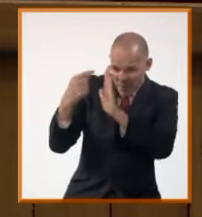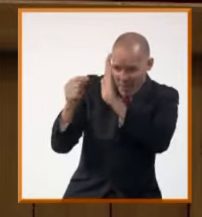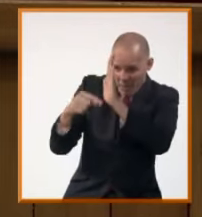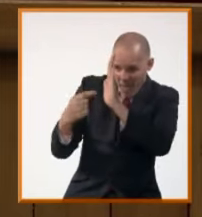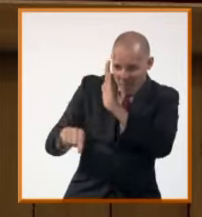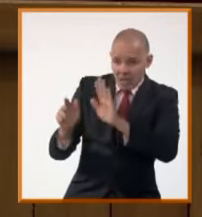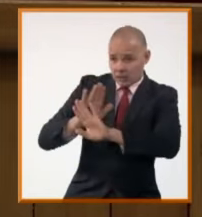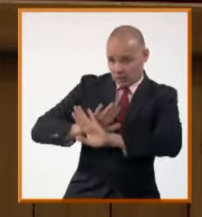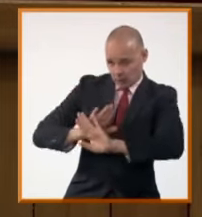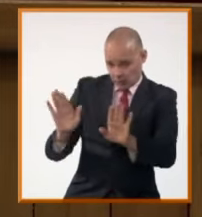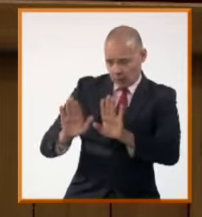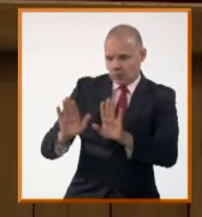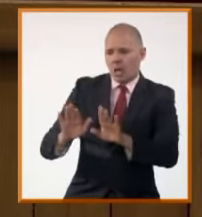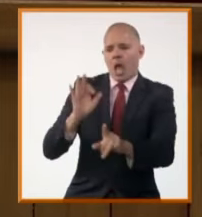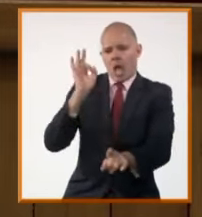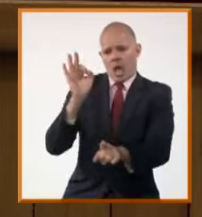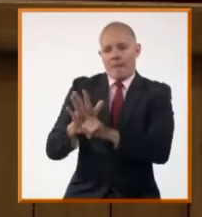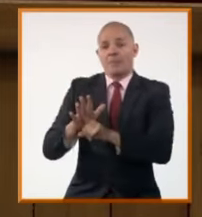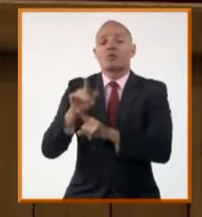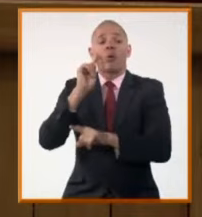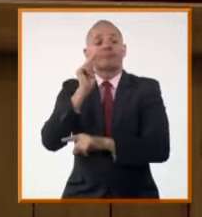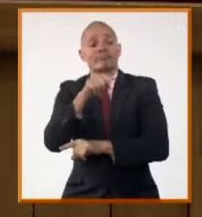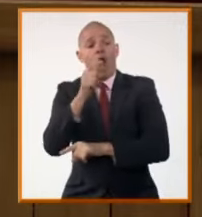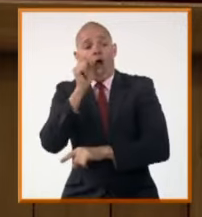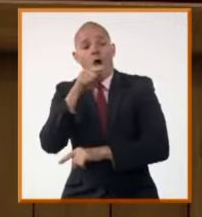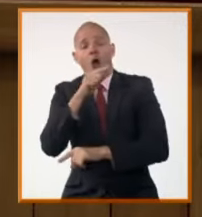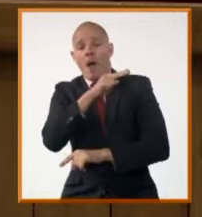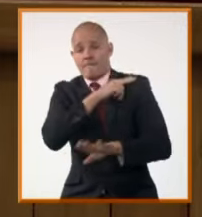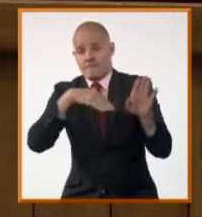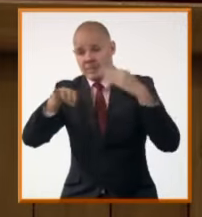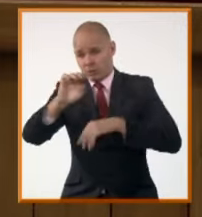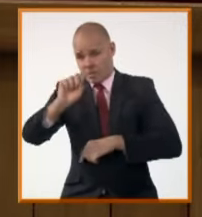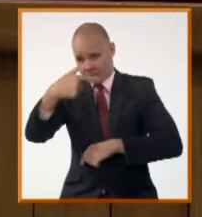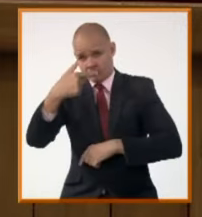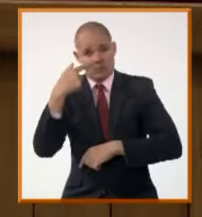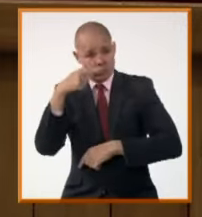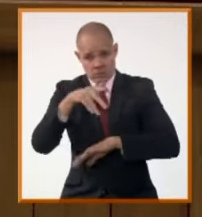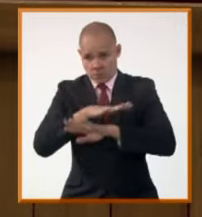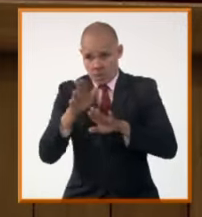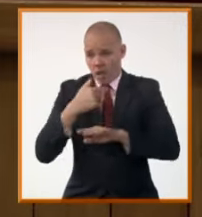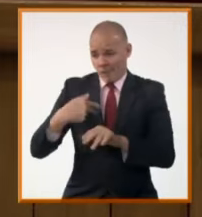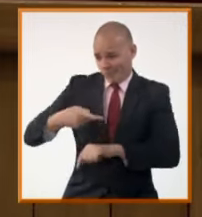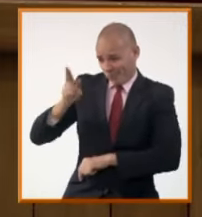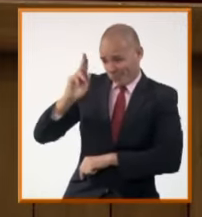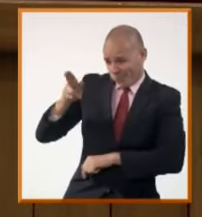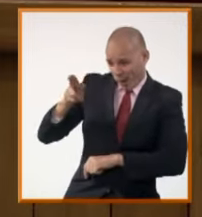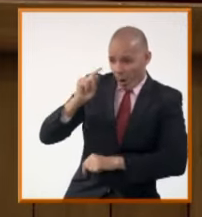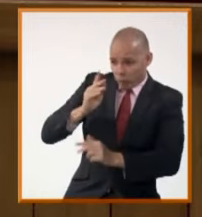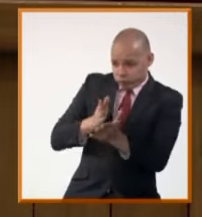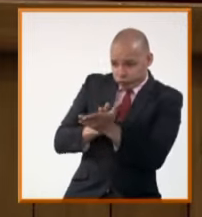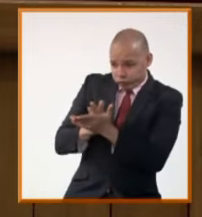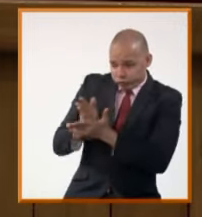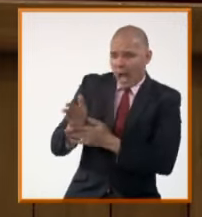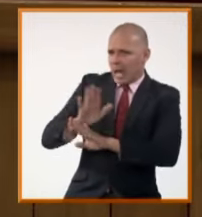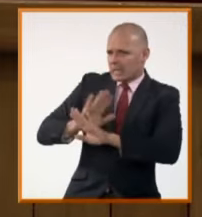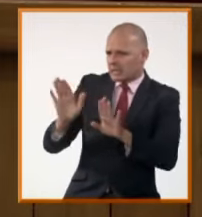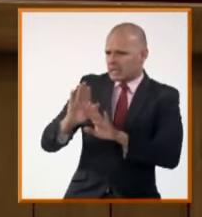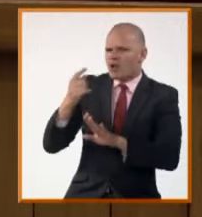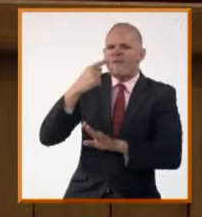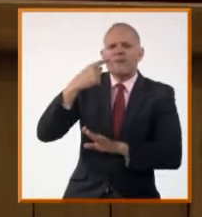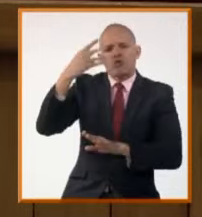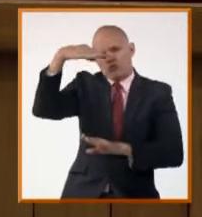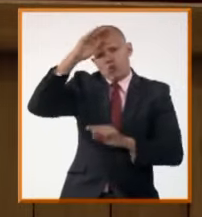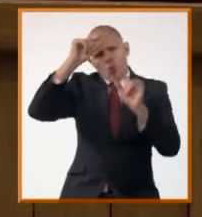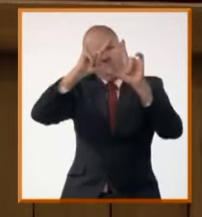la conducción del viceprimer ministro Cabrisa y ministro de Comercio Exterior. Se ha hecho todo un diagnóstico y propuestas